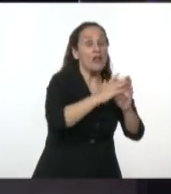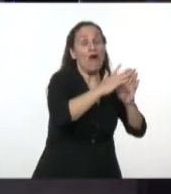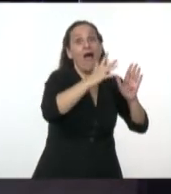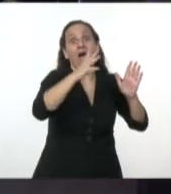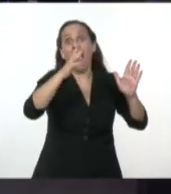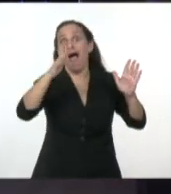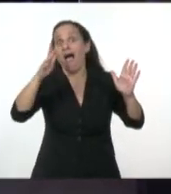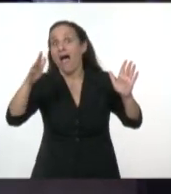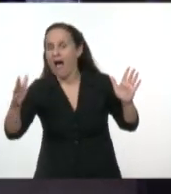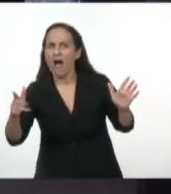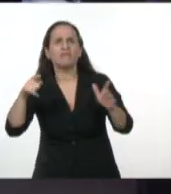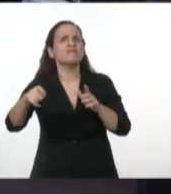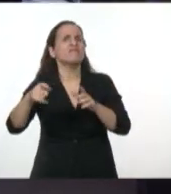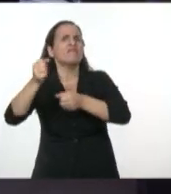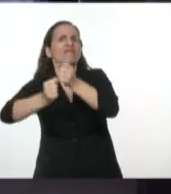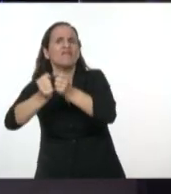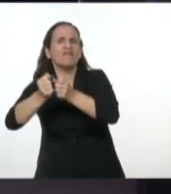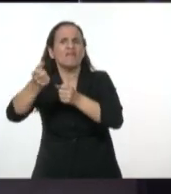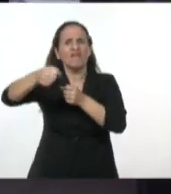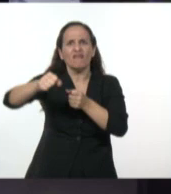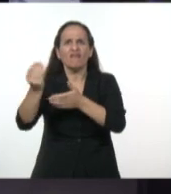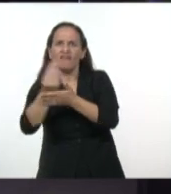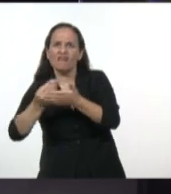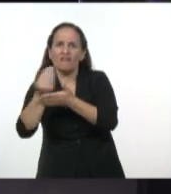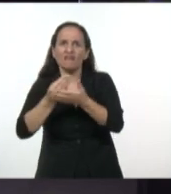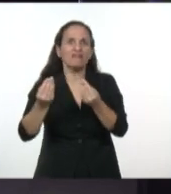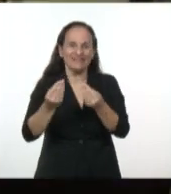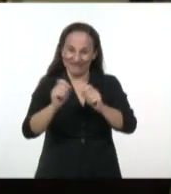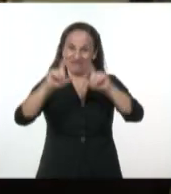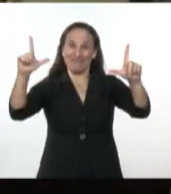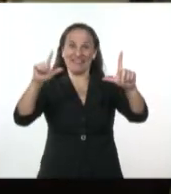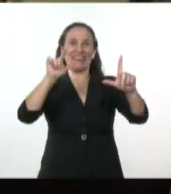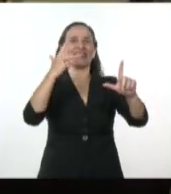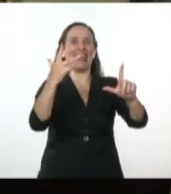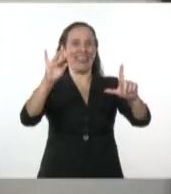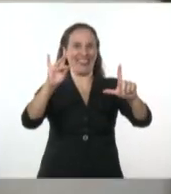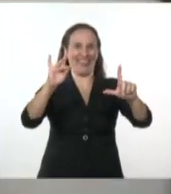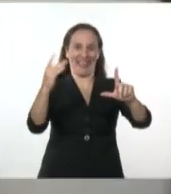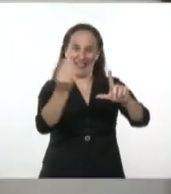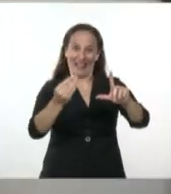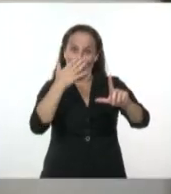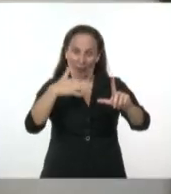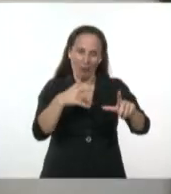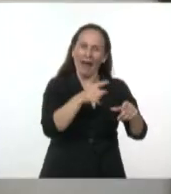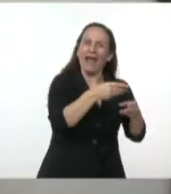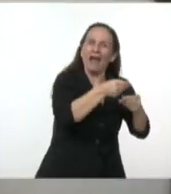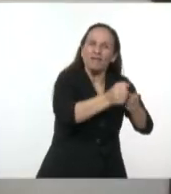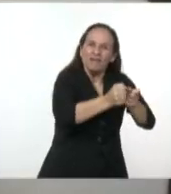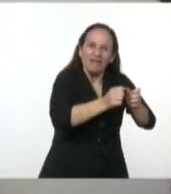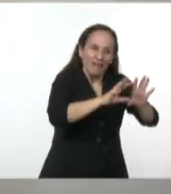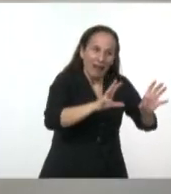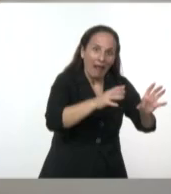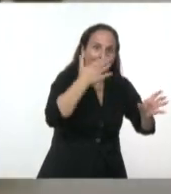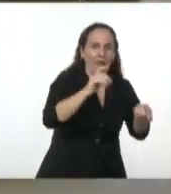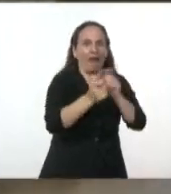una nueva grifería es un proceso que parte de imágenes en 3D, que pasa a un prototipo en arena y luego a un modelo en